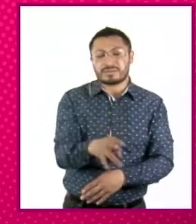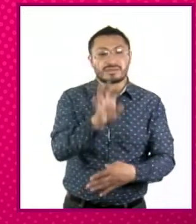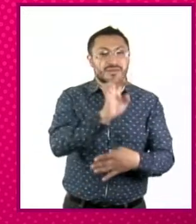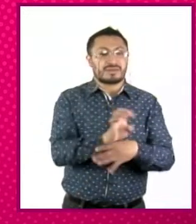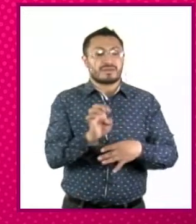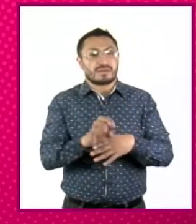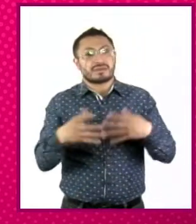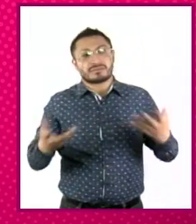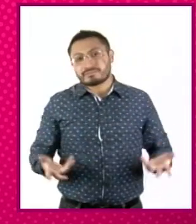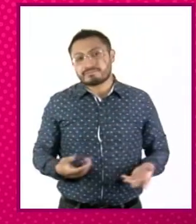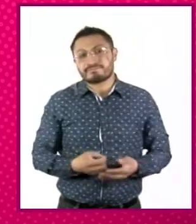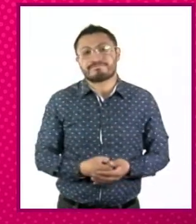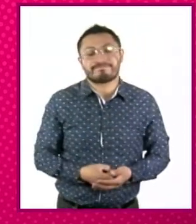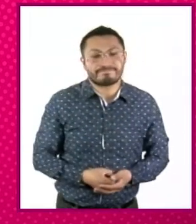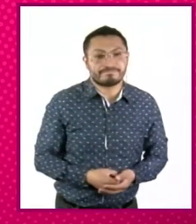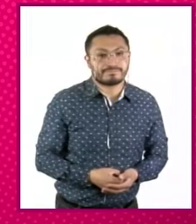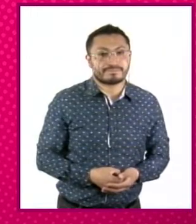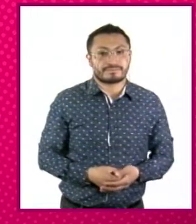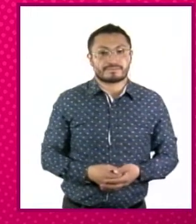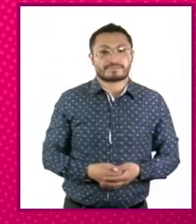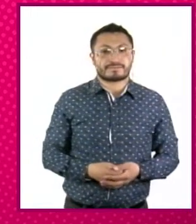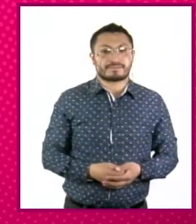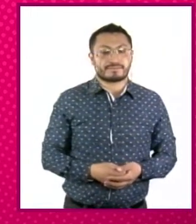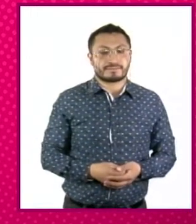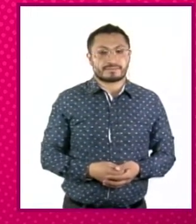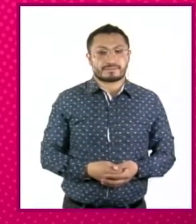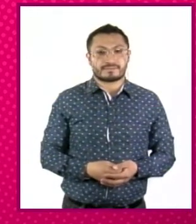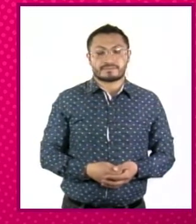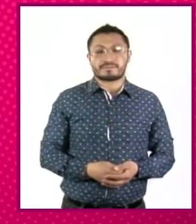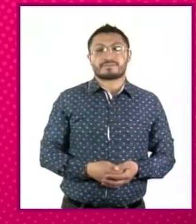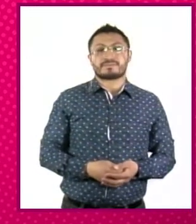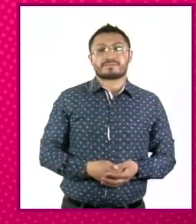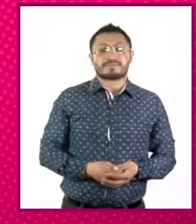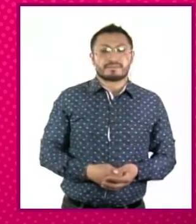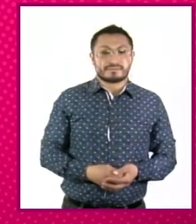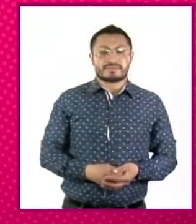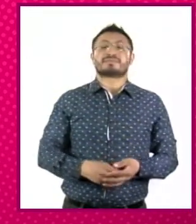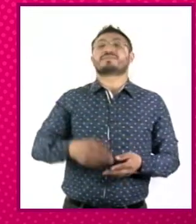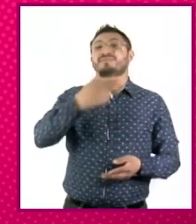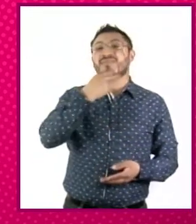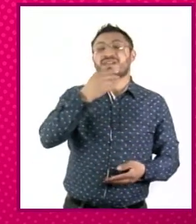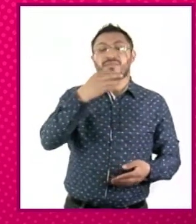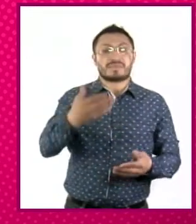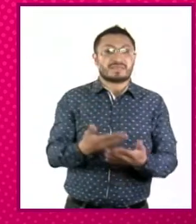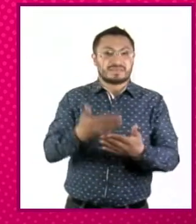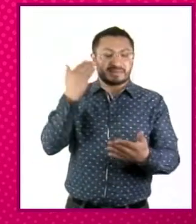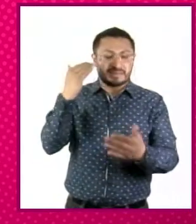increpa a los hombres que tenían la batuta política y les dice: una mujer te hace esta